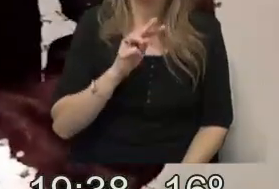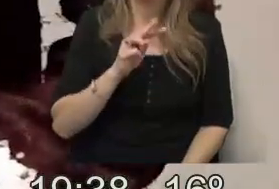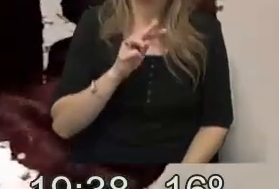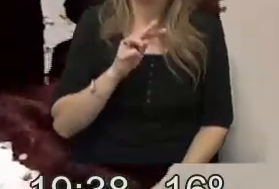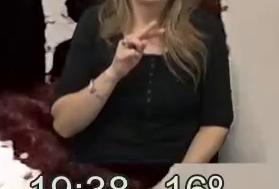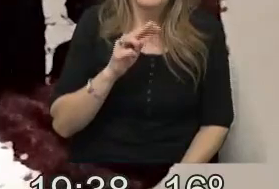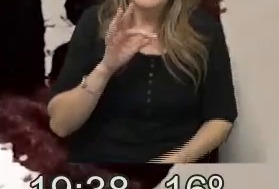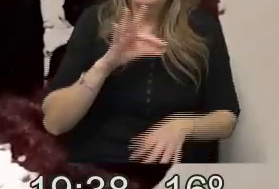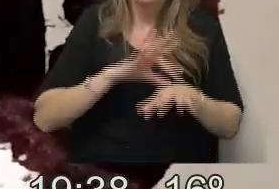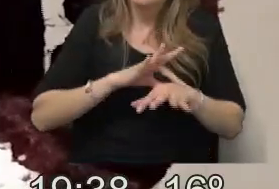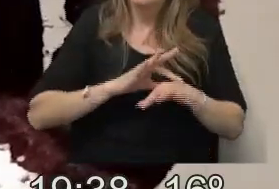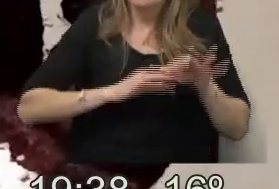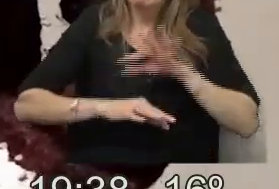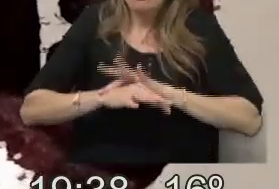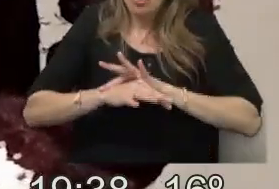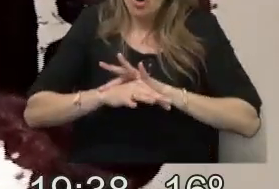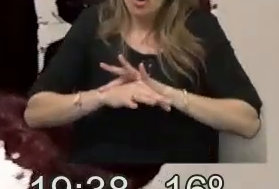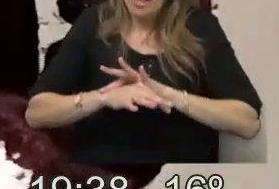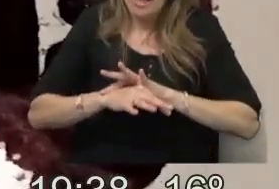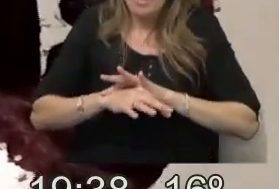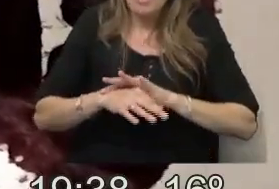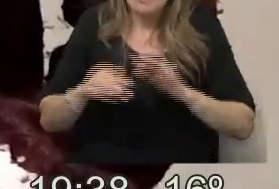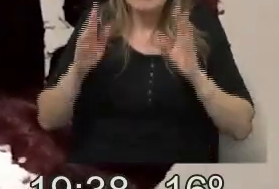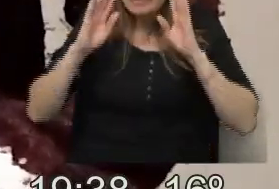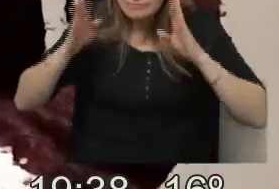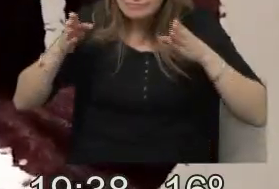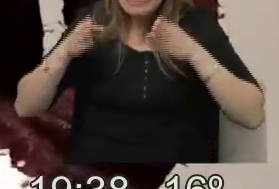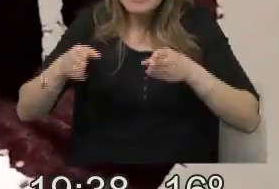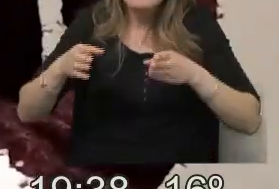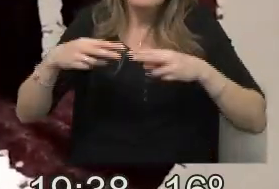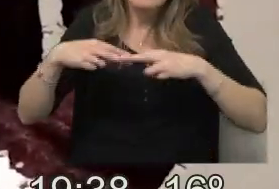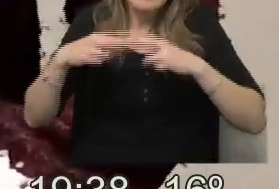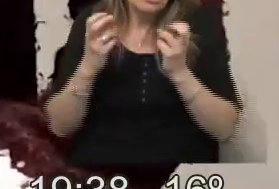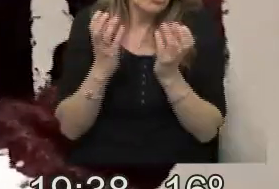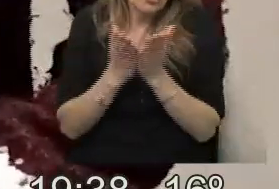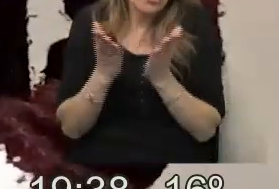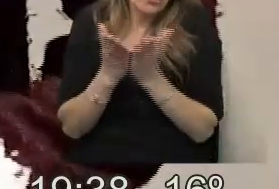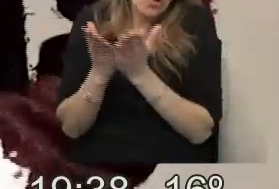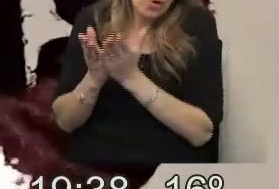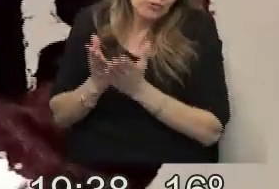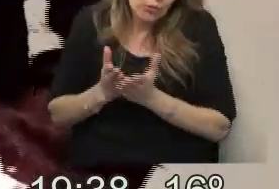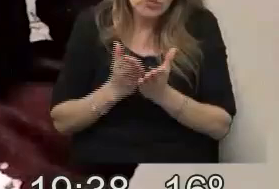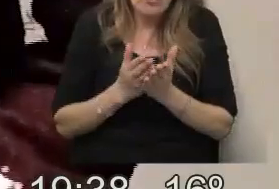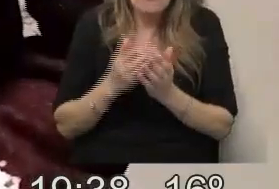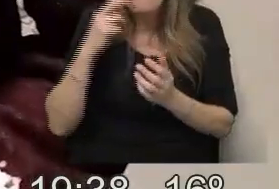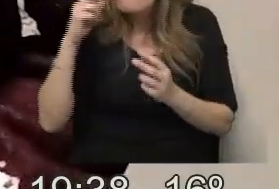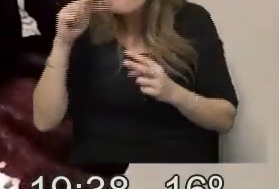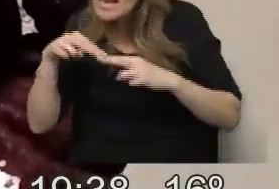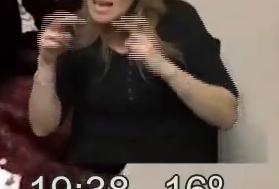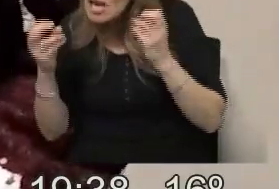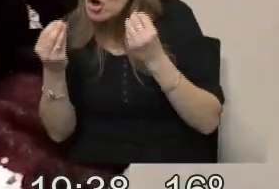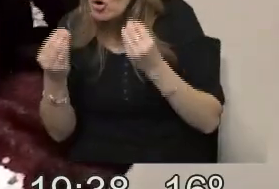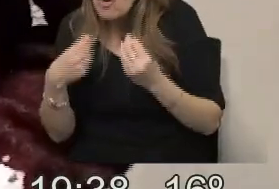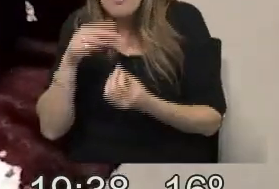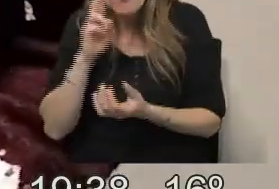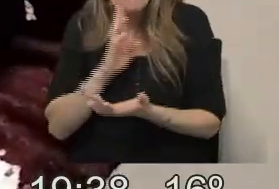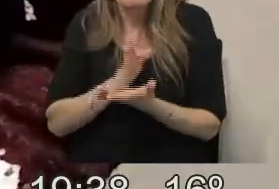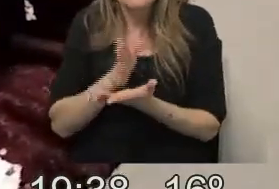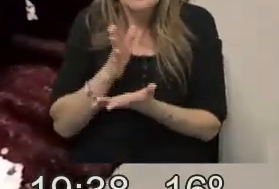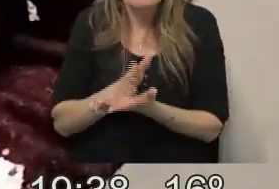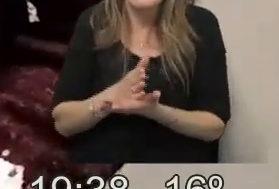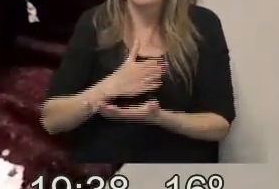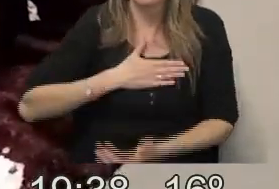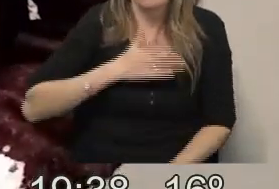una antropóloga que se dedicó a estudiar, Helen Fisher. Se dedicó a estudiar qué pasa con el comportamiento humano en las